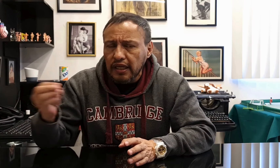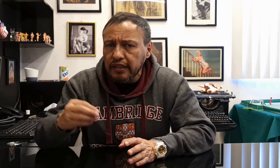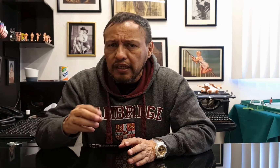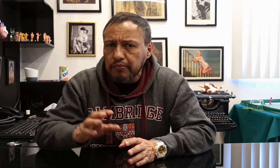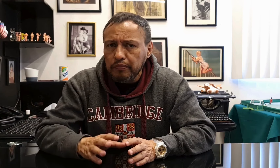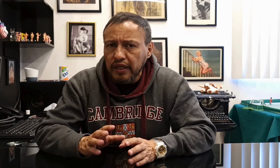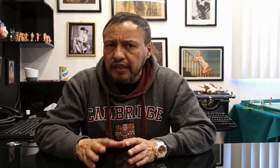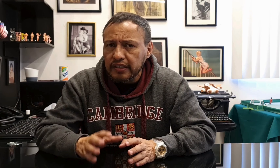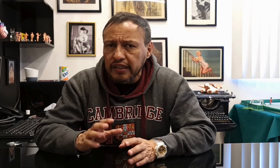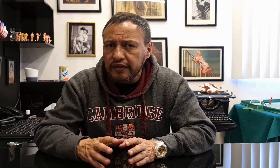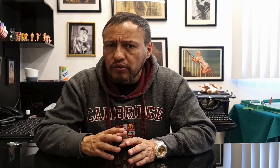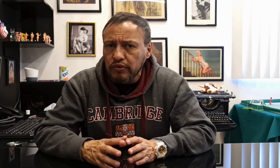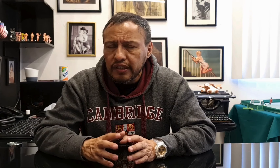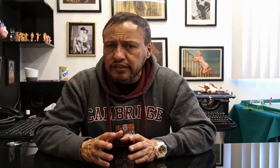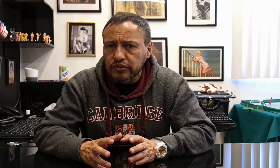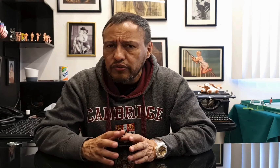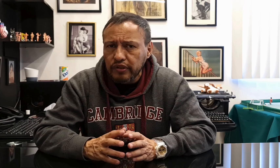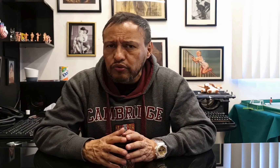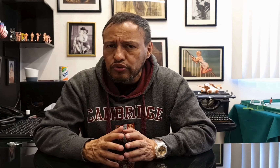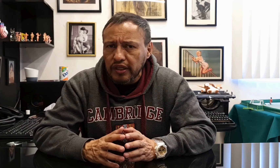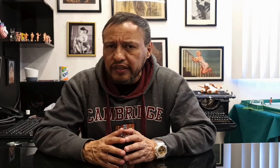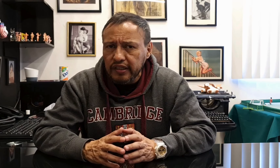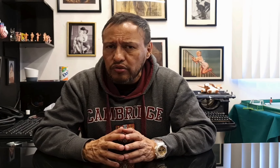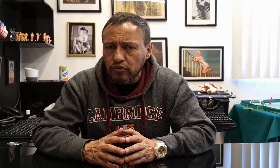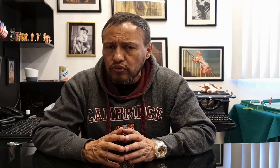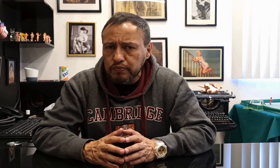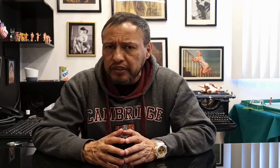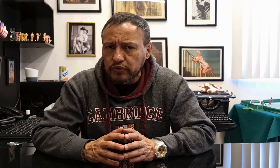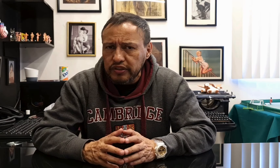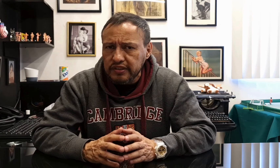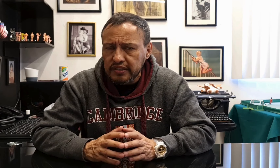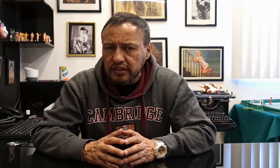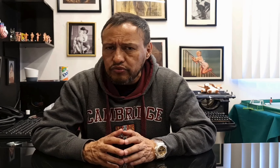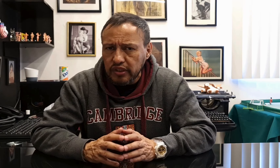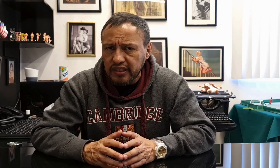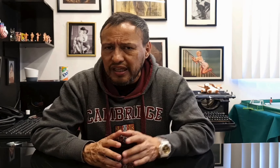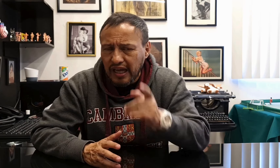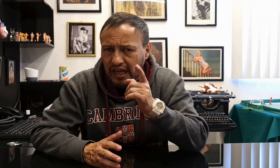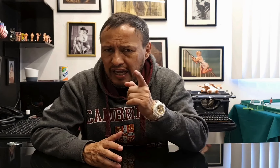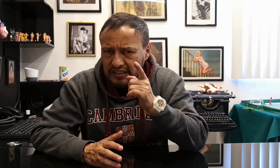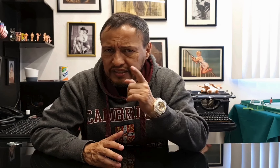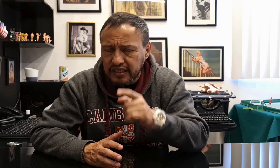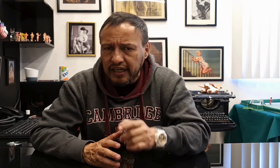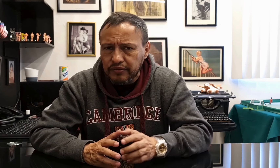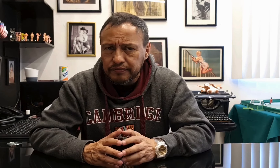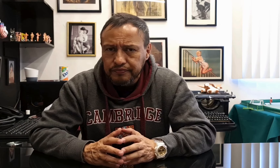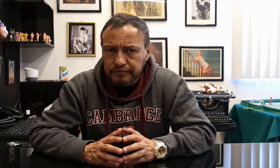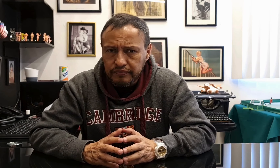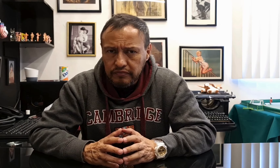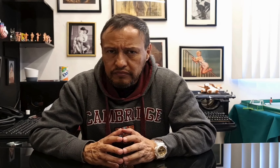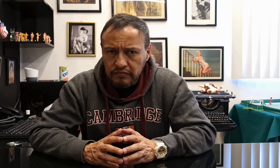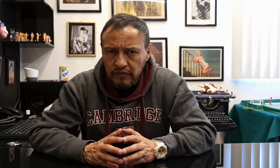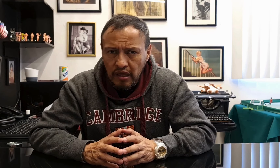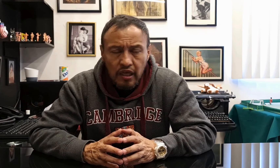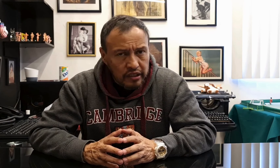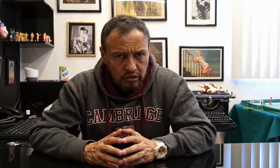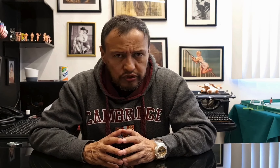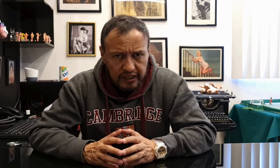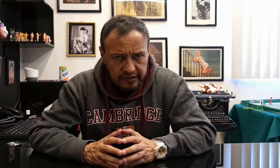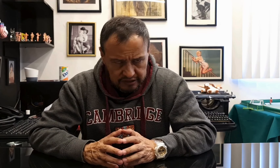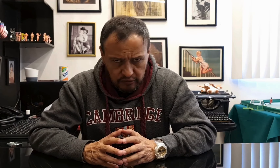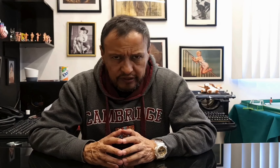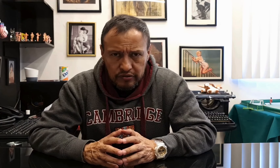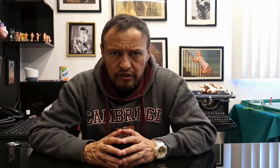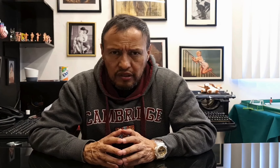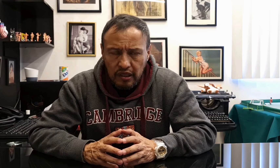se traslade a la propia realidad alguna agresión en contra de todos los periodistas que usted ha señalado.